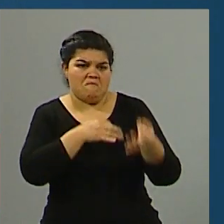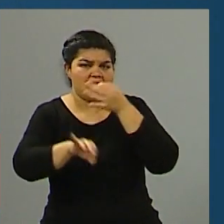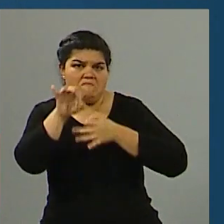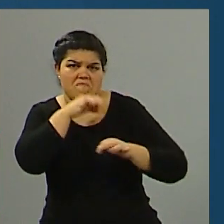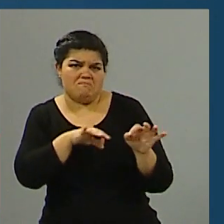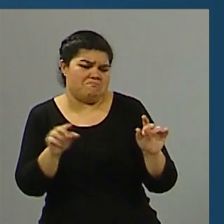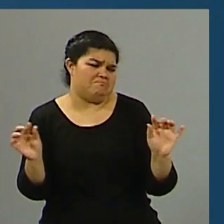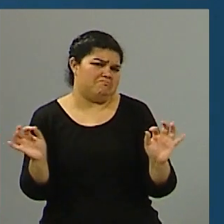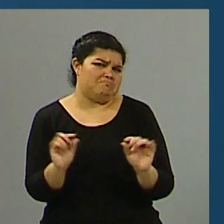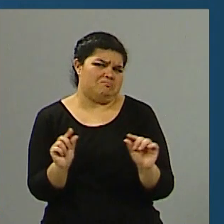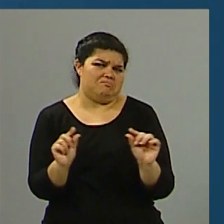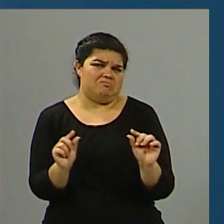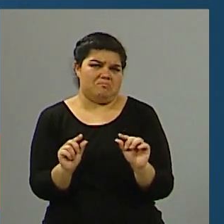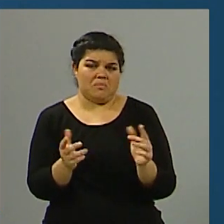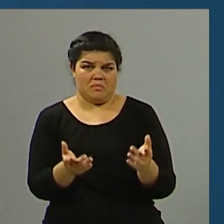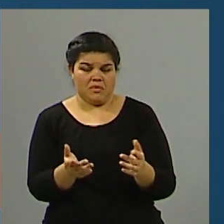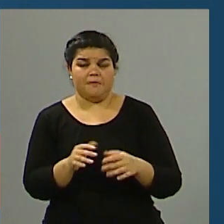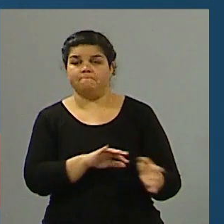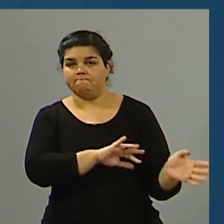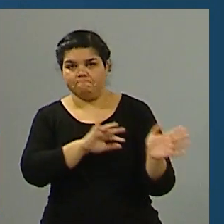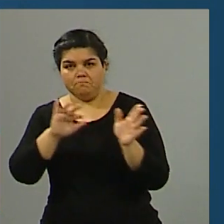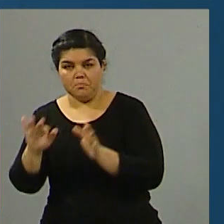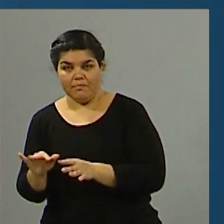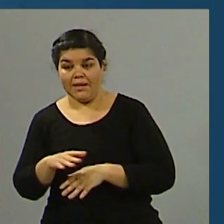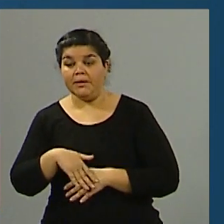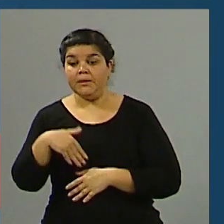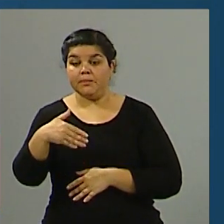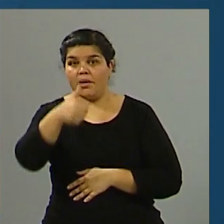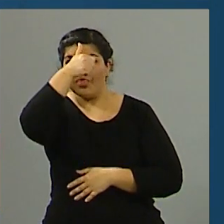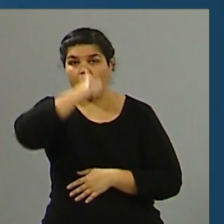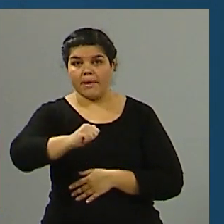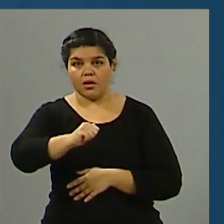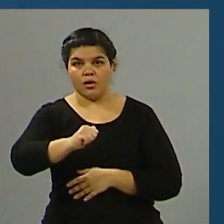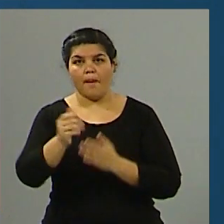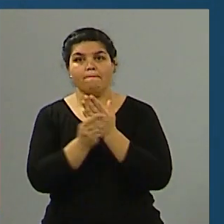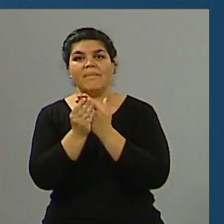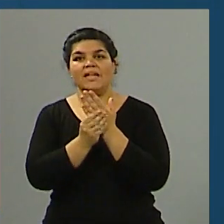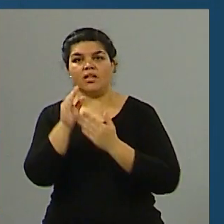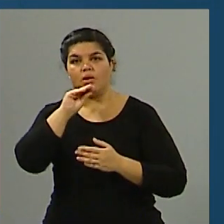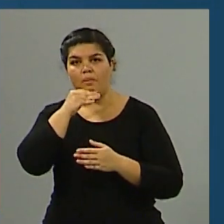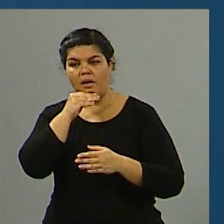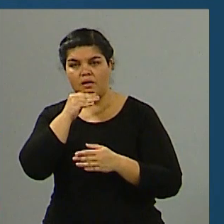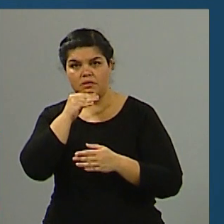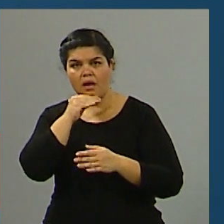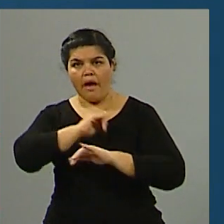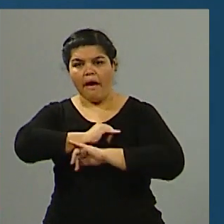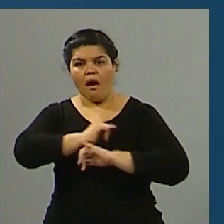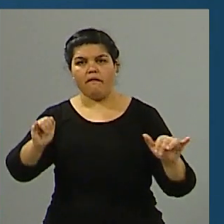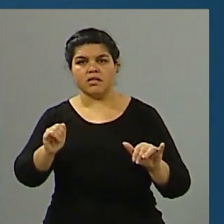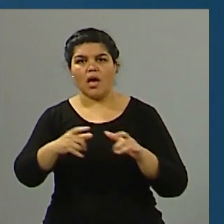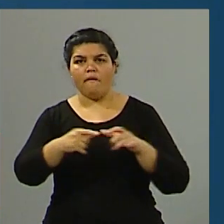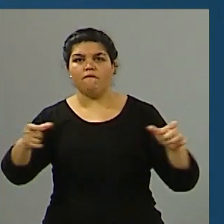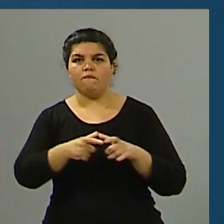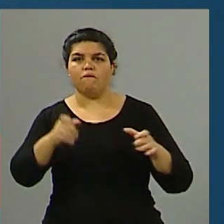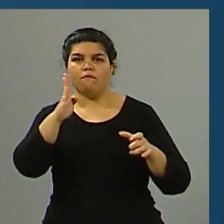le tenemos que sumar que el día domingo el ministro anuncia que tenemos que dar un bono de 30.000 pesos por